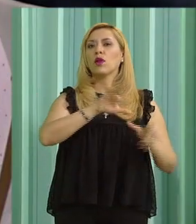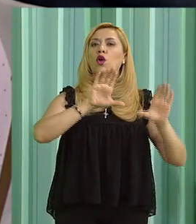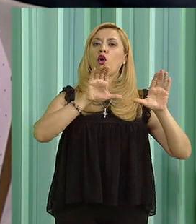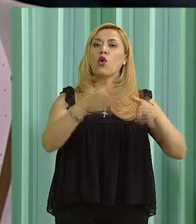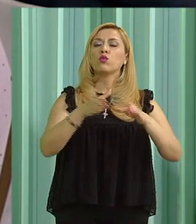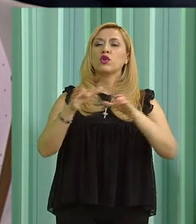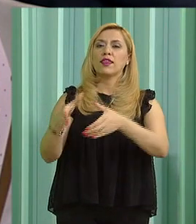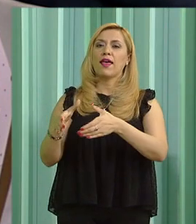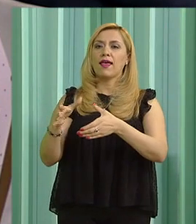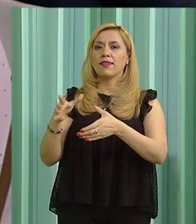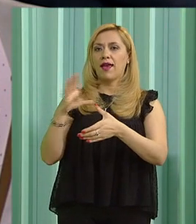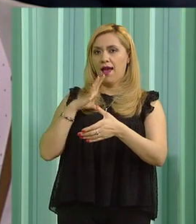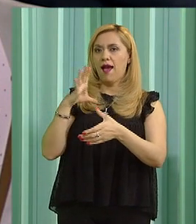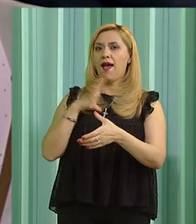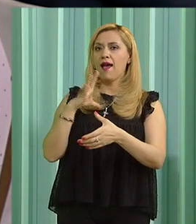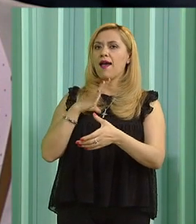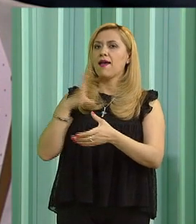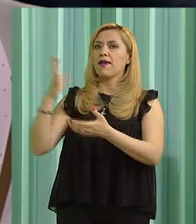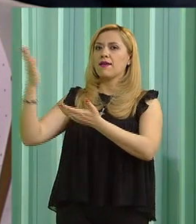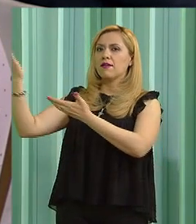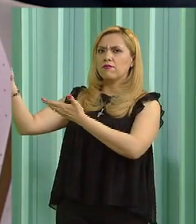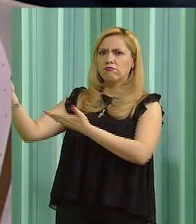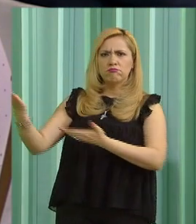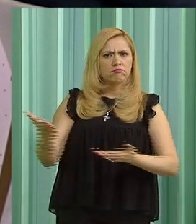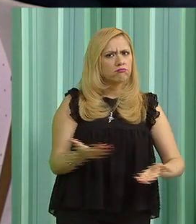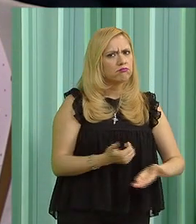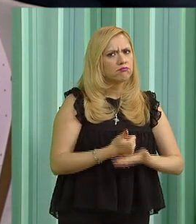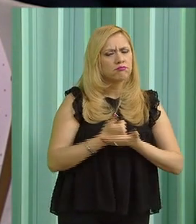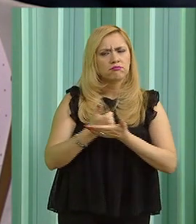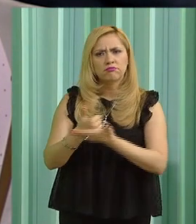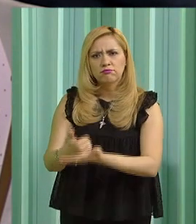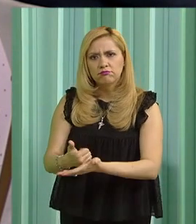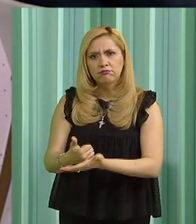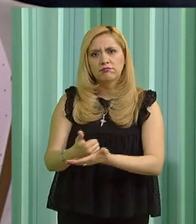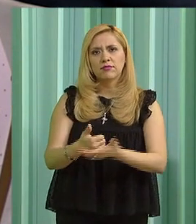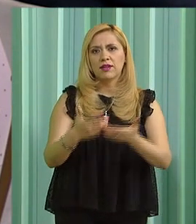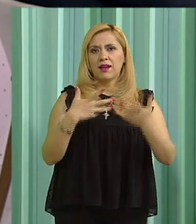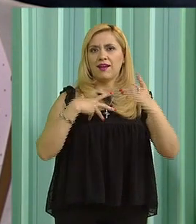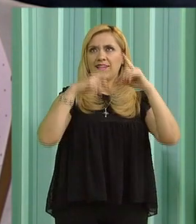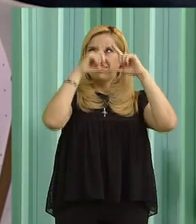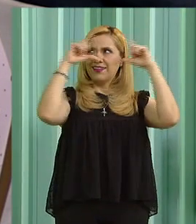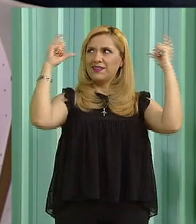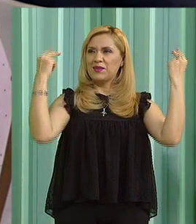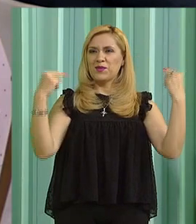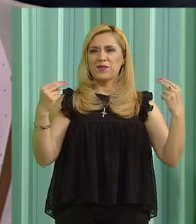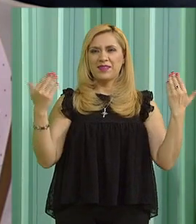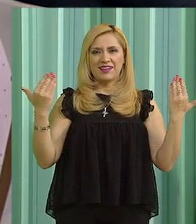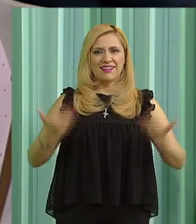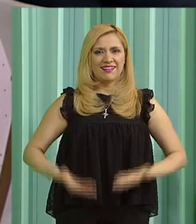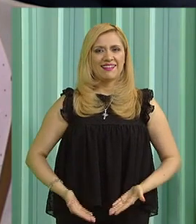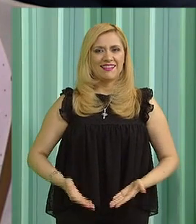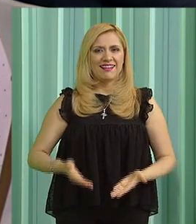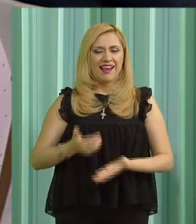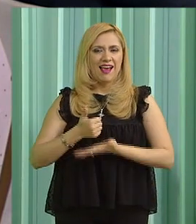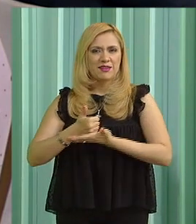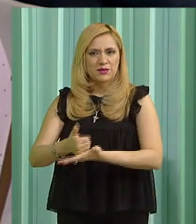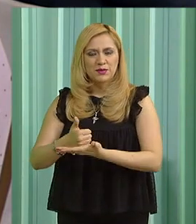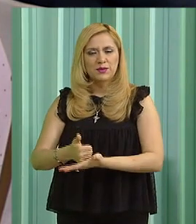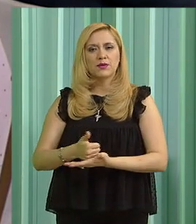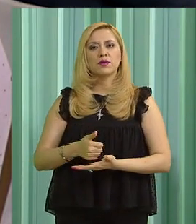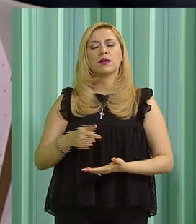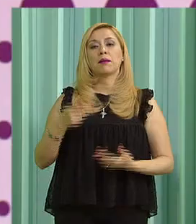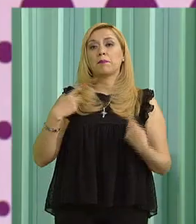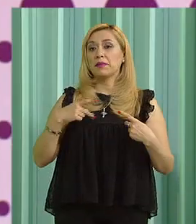comunidades de acogida, que nosotros les llamamos, o las comunidades que reciben ya a las personas solicitantes o personas